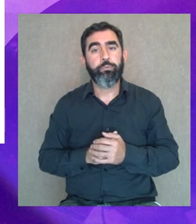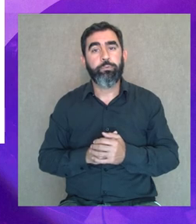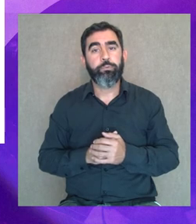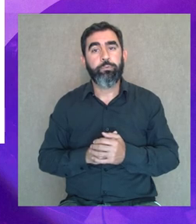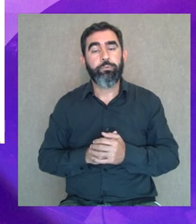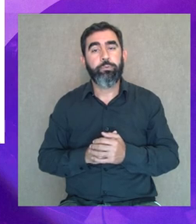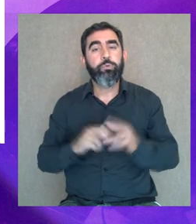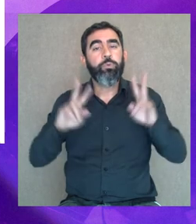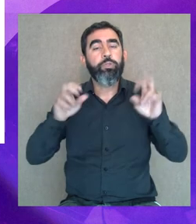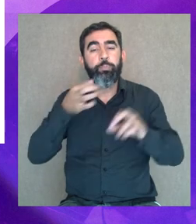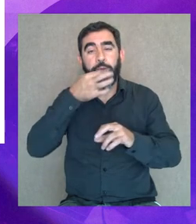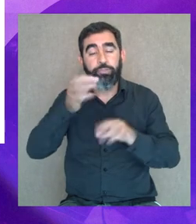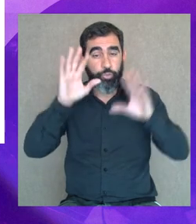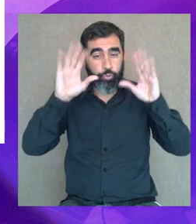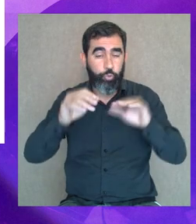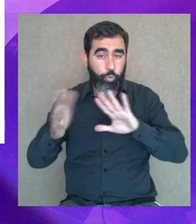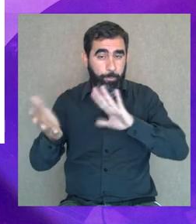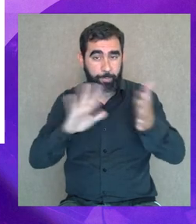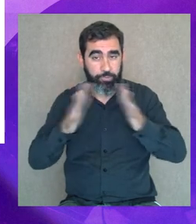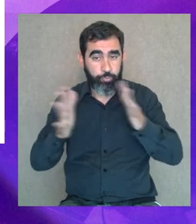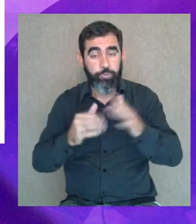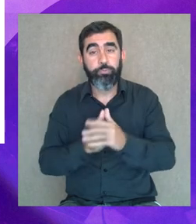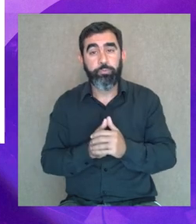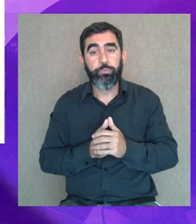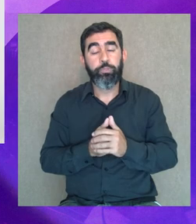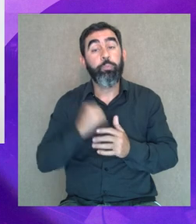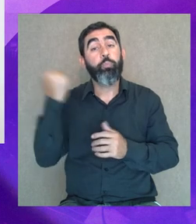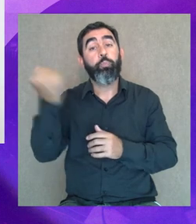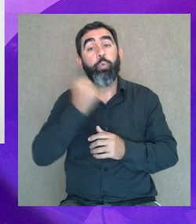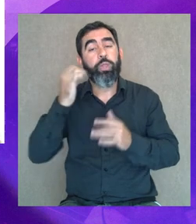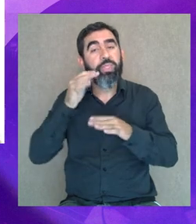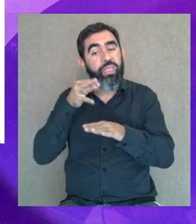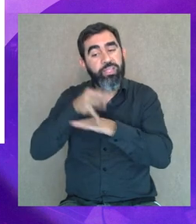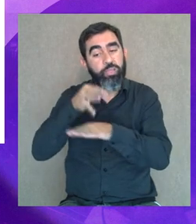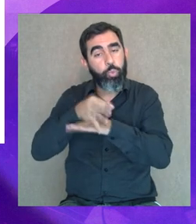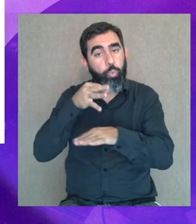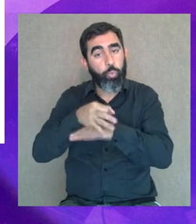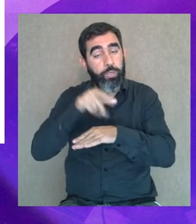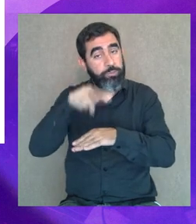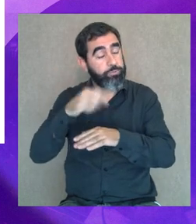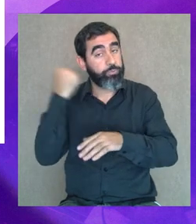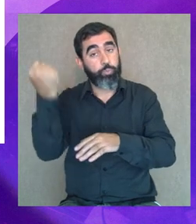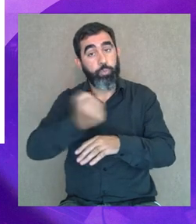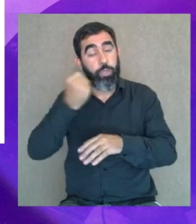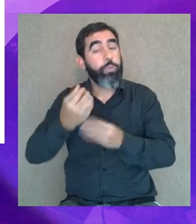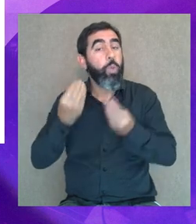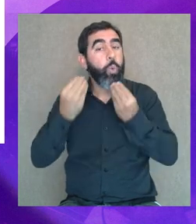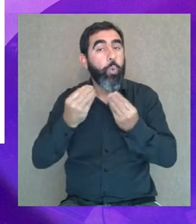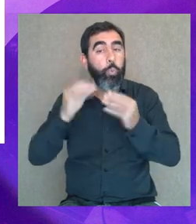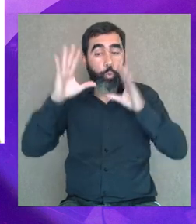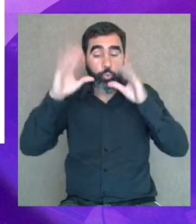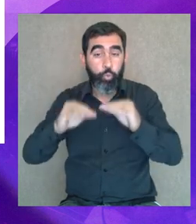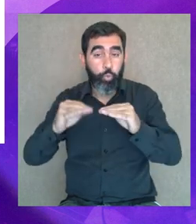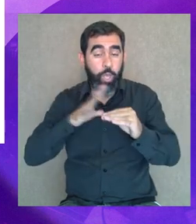como un poco lo que lo gana estando todos no todas el importancia de educar yo creo que está es decir como